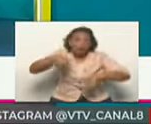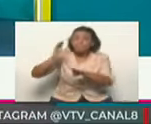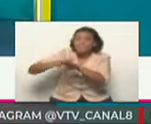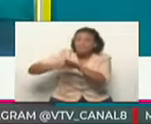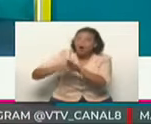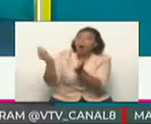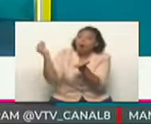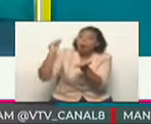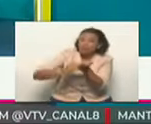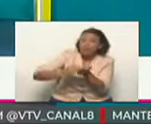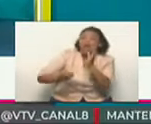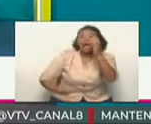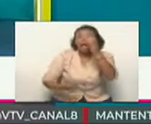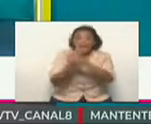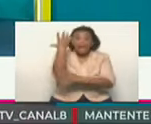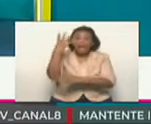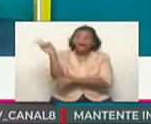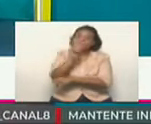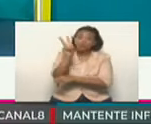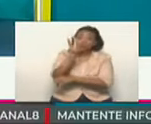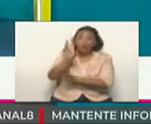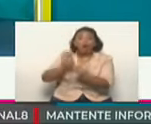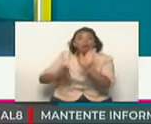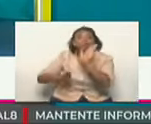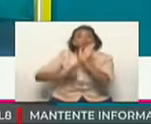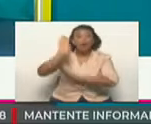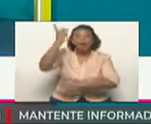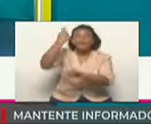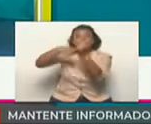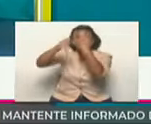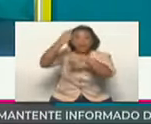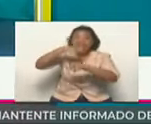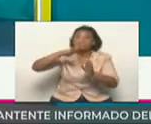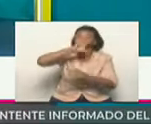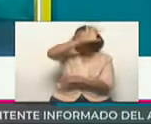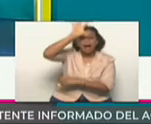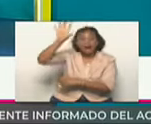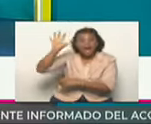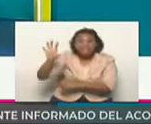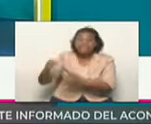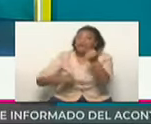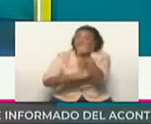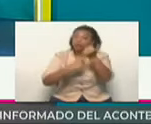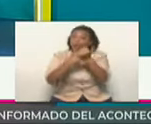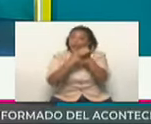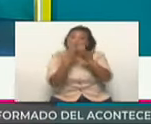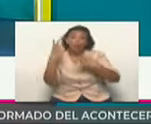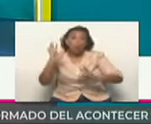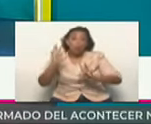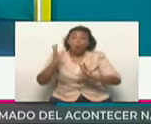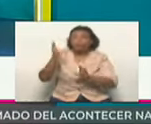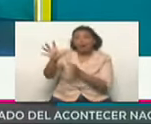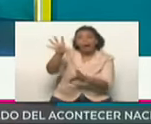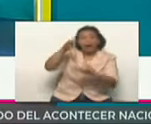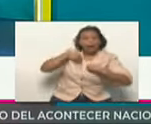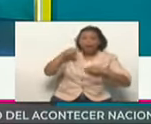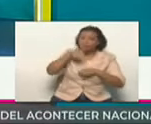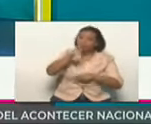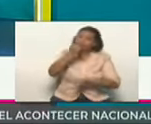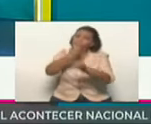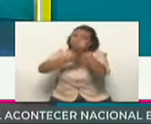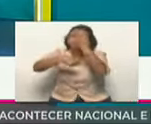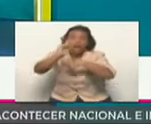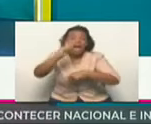nunca en construir una Venezuela exportadora que sustituya importaciones,